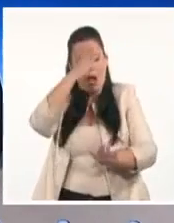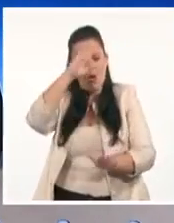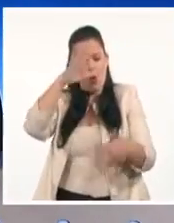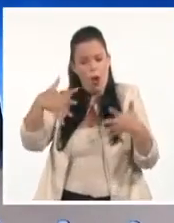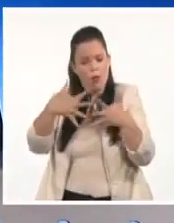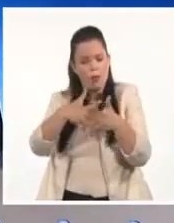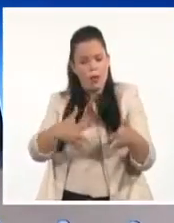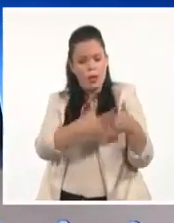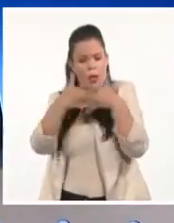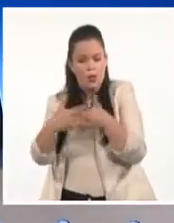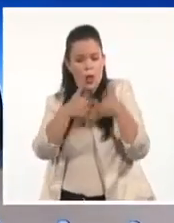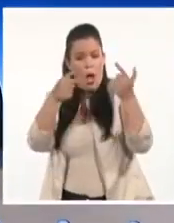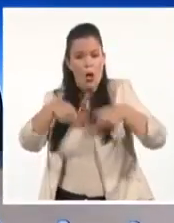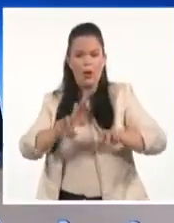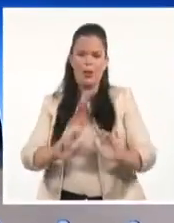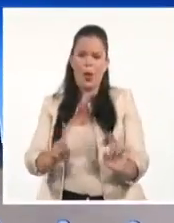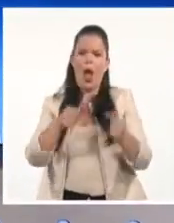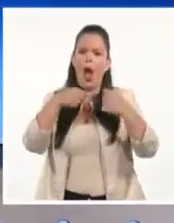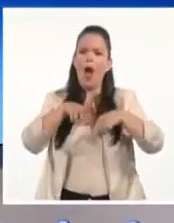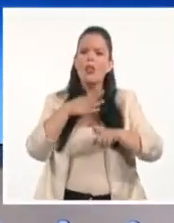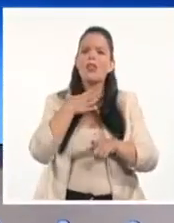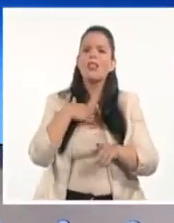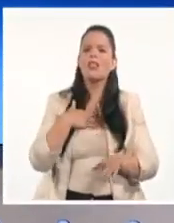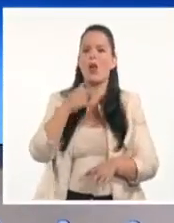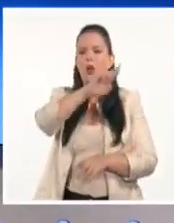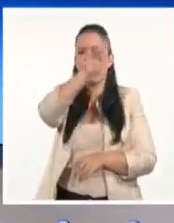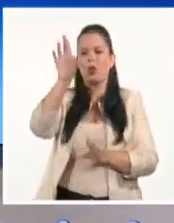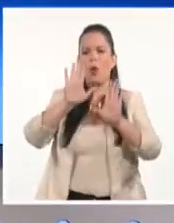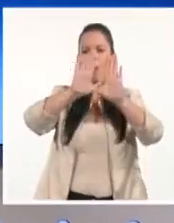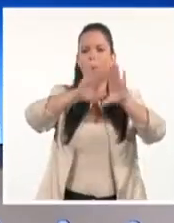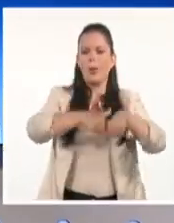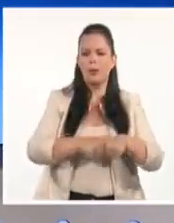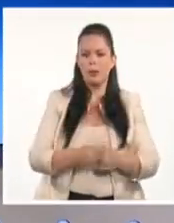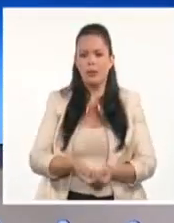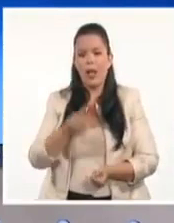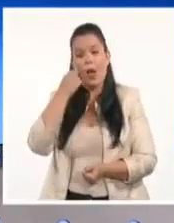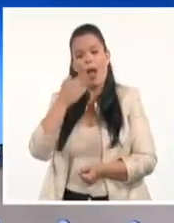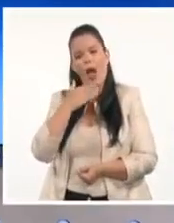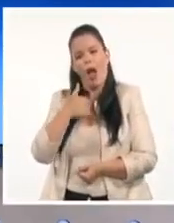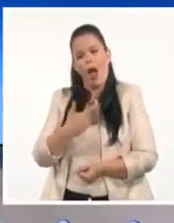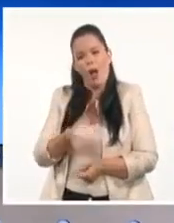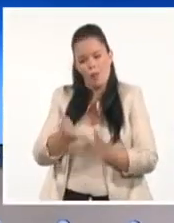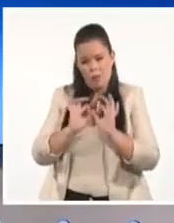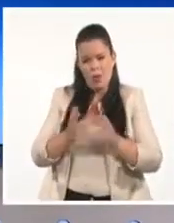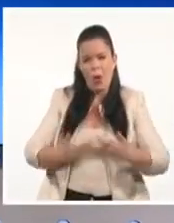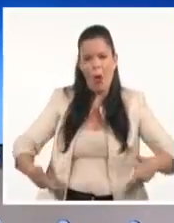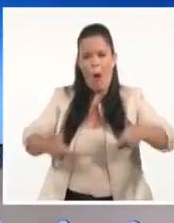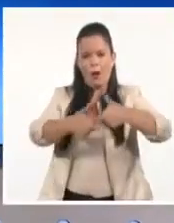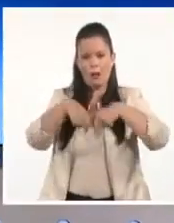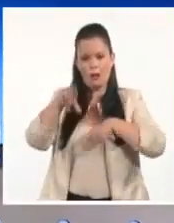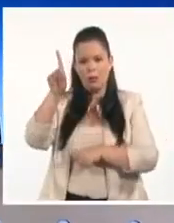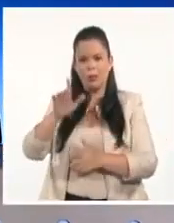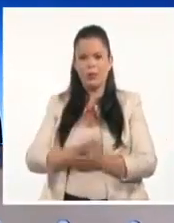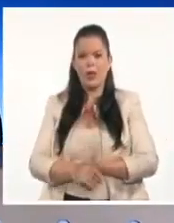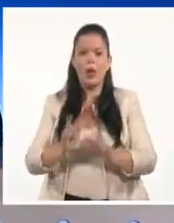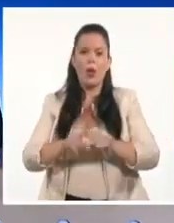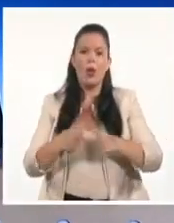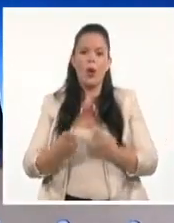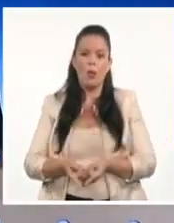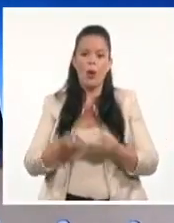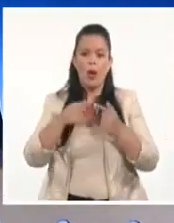se venga abajo y quedar bien ante los voceros anticubanos del Congreso, porque además las inacciones de Biden tienen